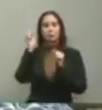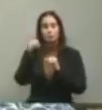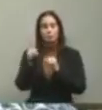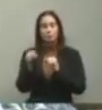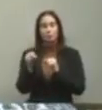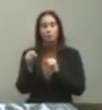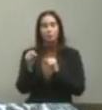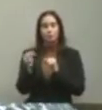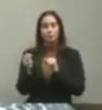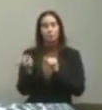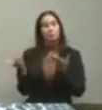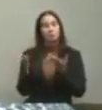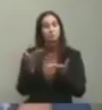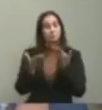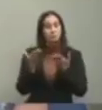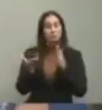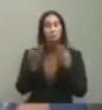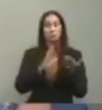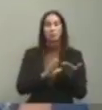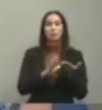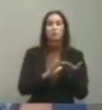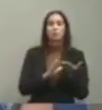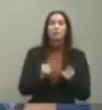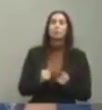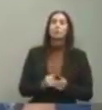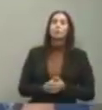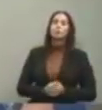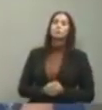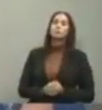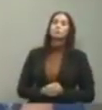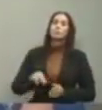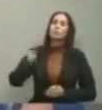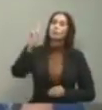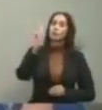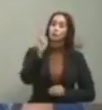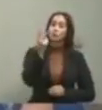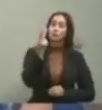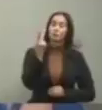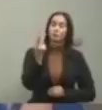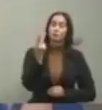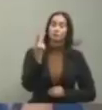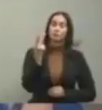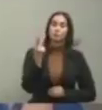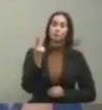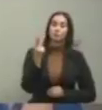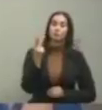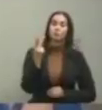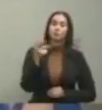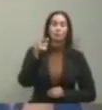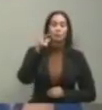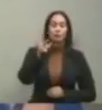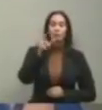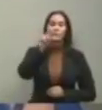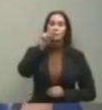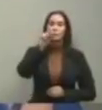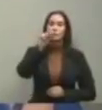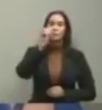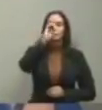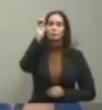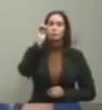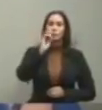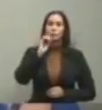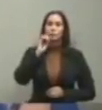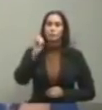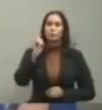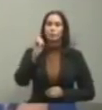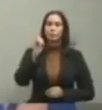etapa crítica ese es un elemento el segundo elemento es que ese 20% que va a